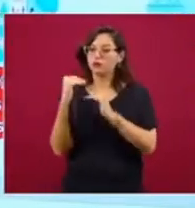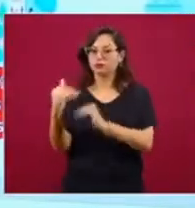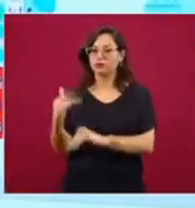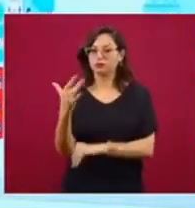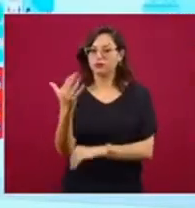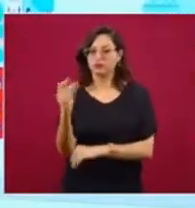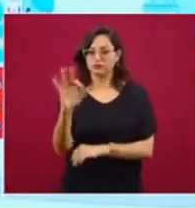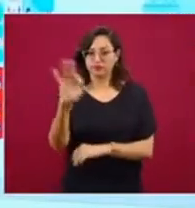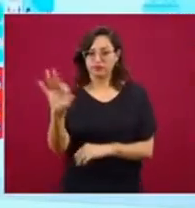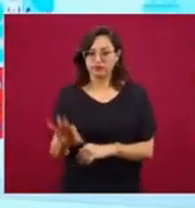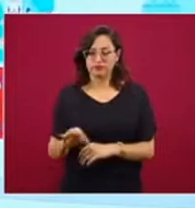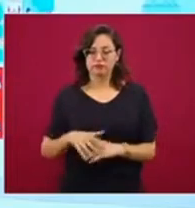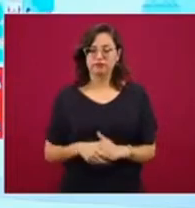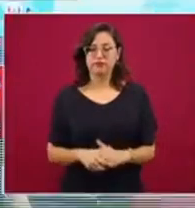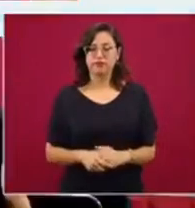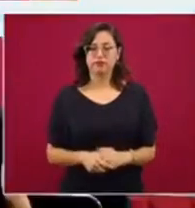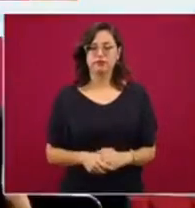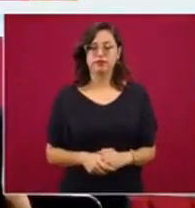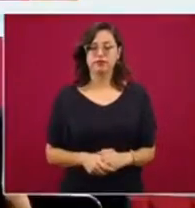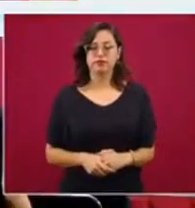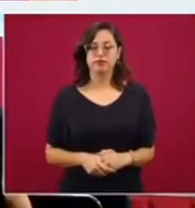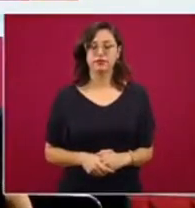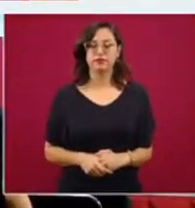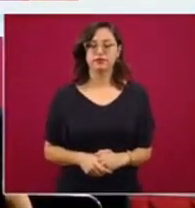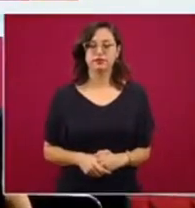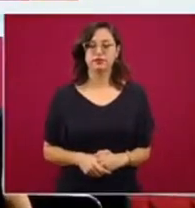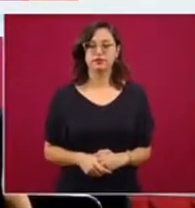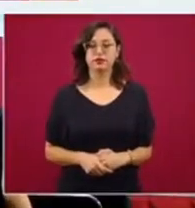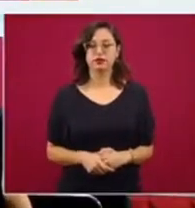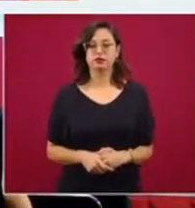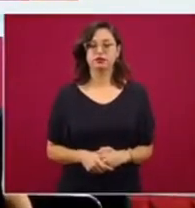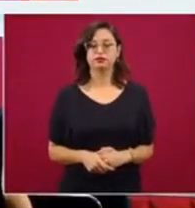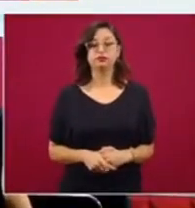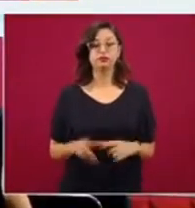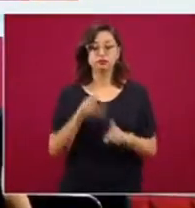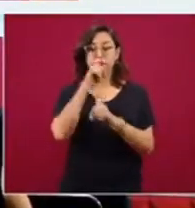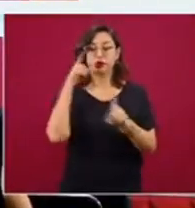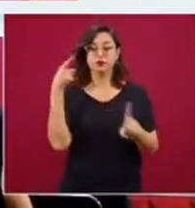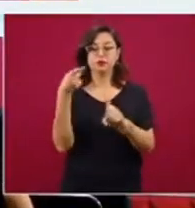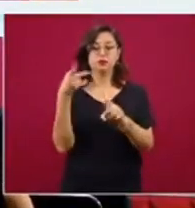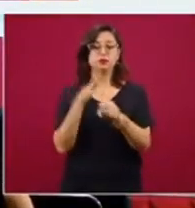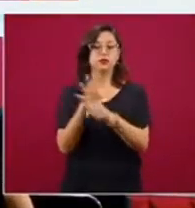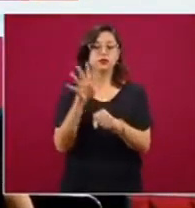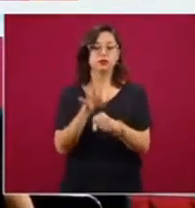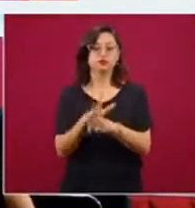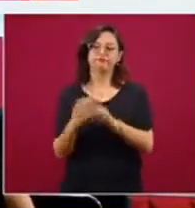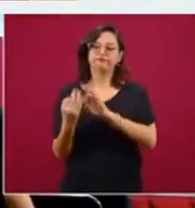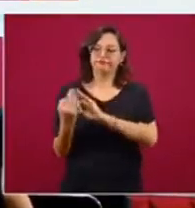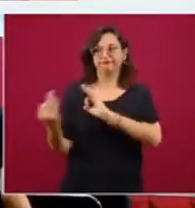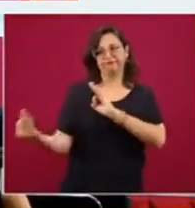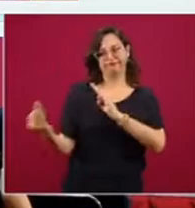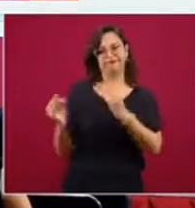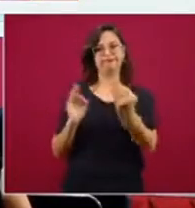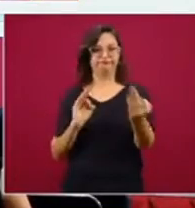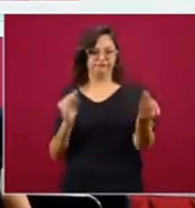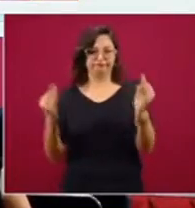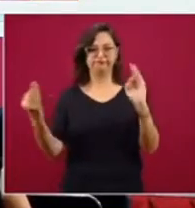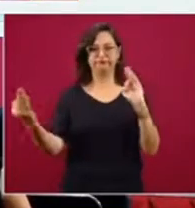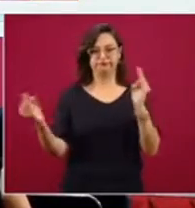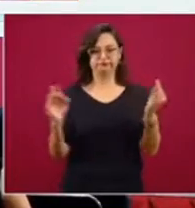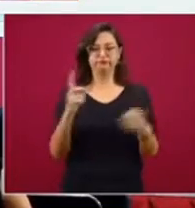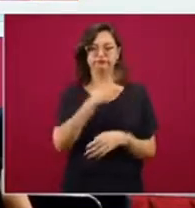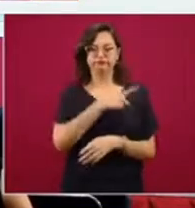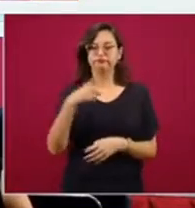aforo, de su espacio, su disponibilidad. ¿Cuál es el propósito en esa y todas las medidas? mantener la sana distancia, que